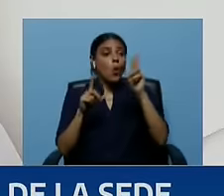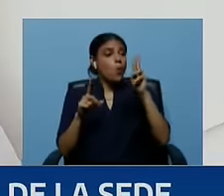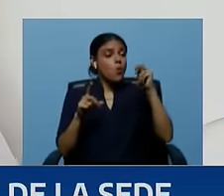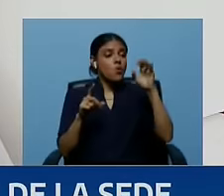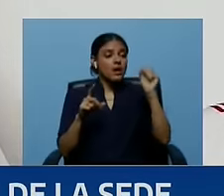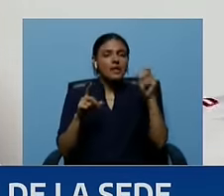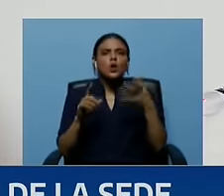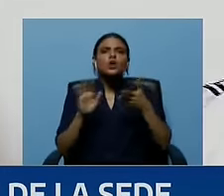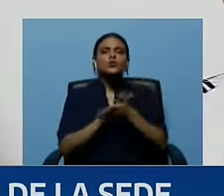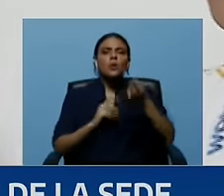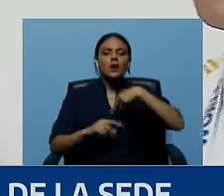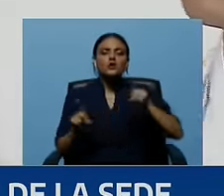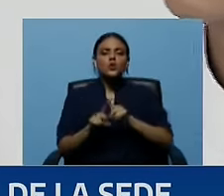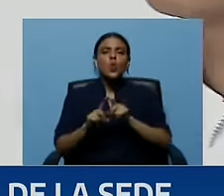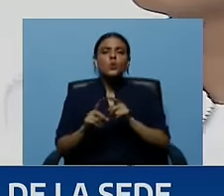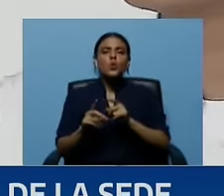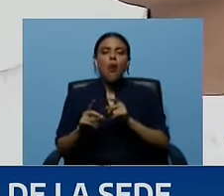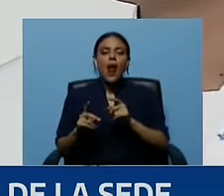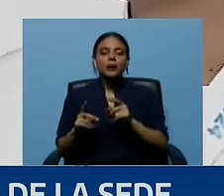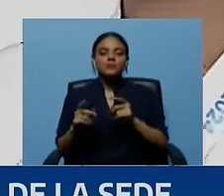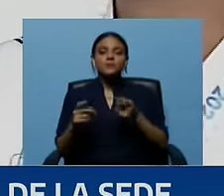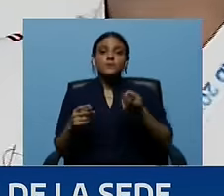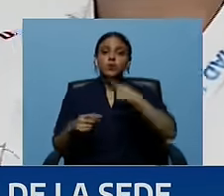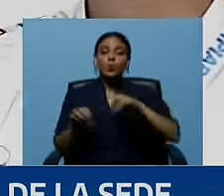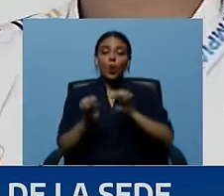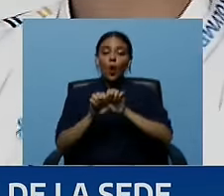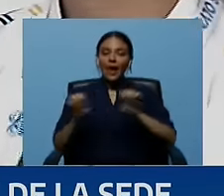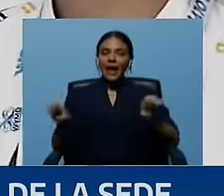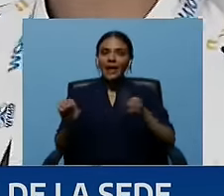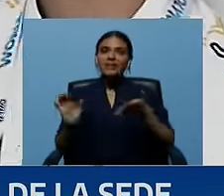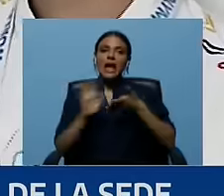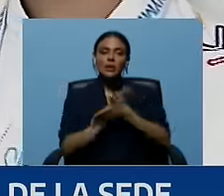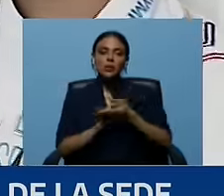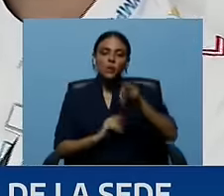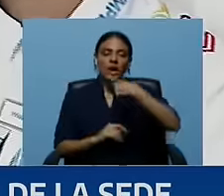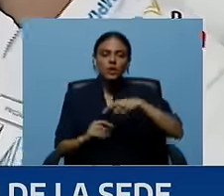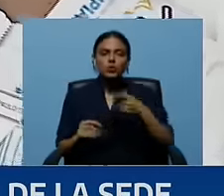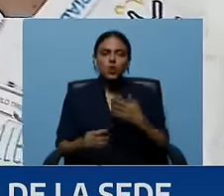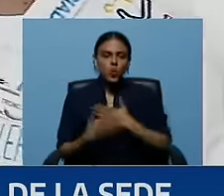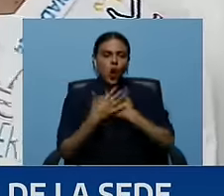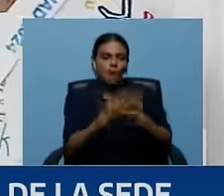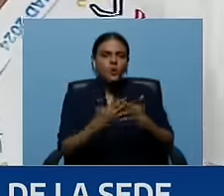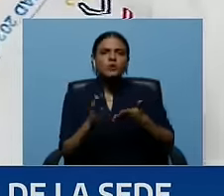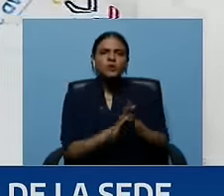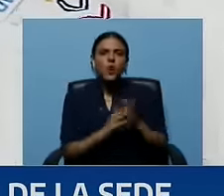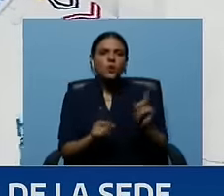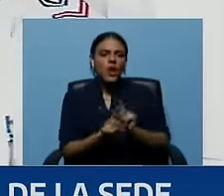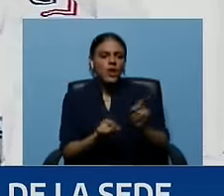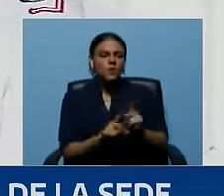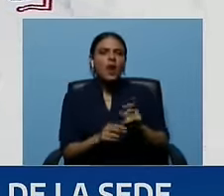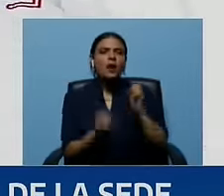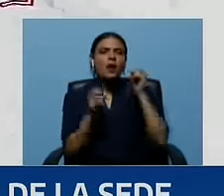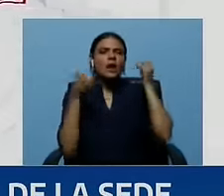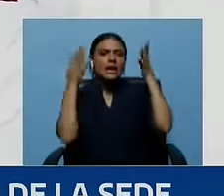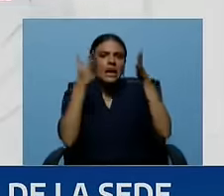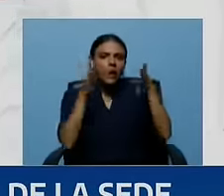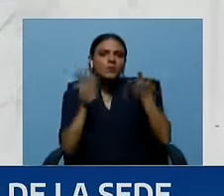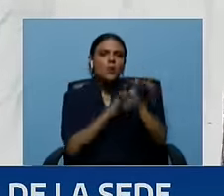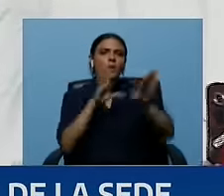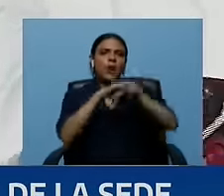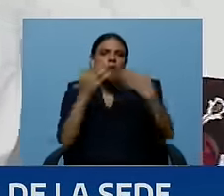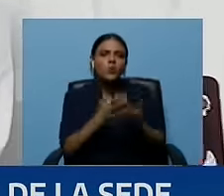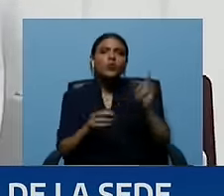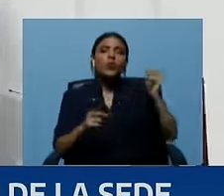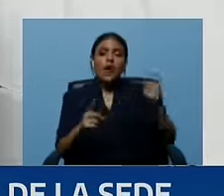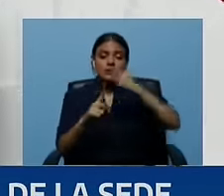en la inteligencia artificial. Hace 3 años Venezuela construyó y aportó para ese reglamento y esa recomendación para el mundo.